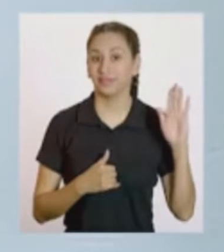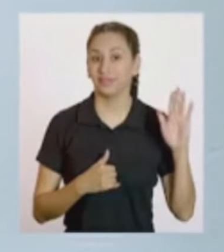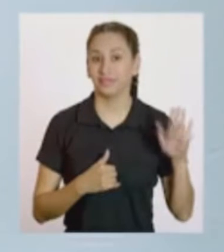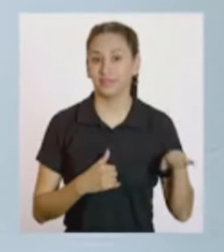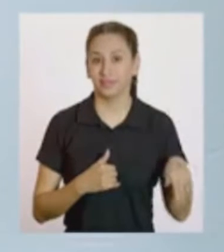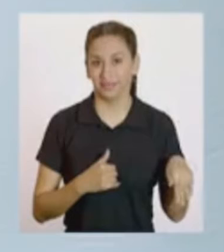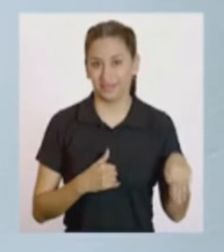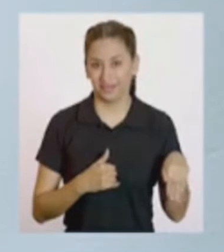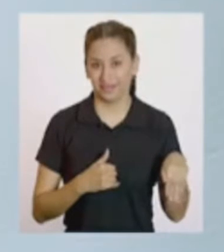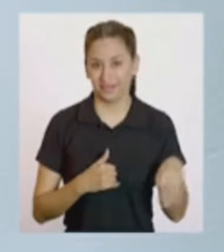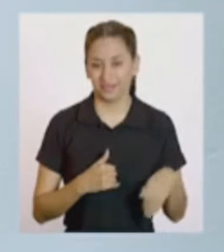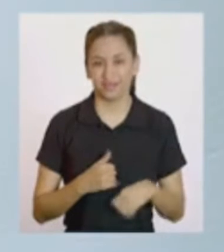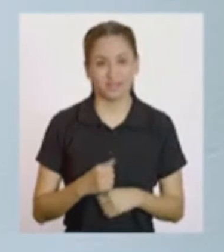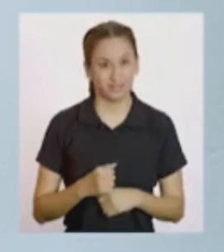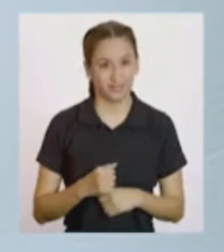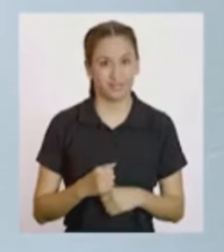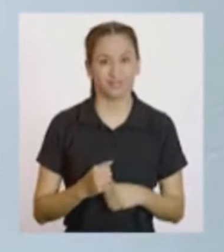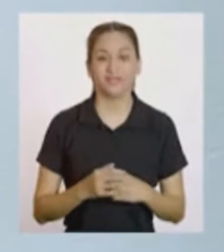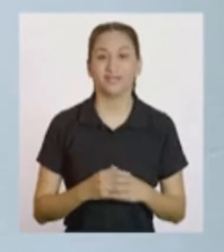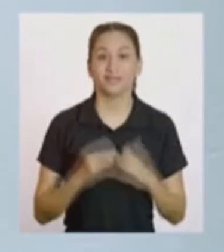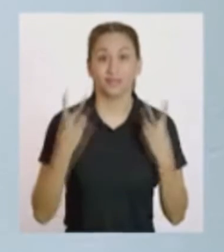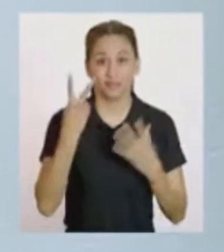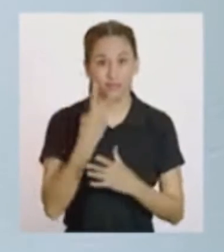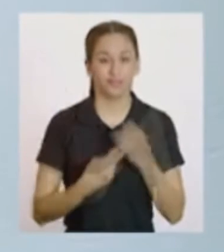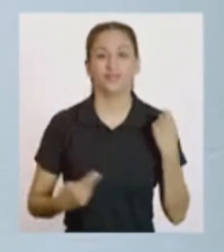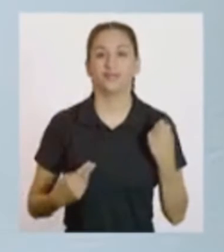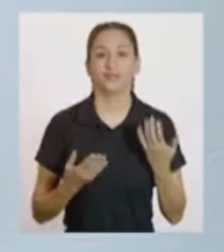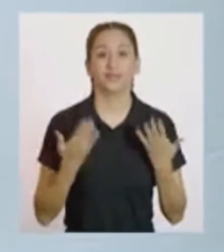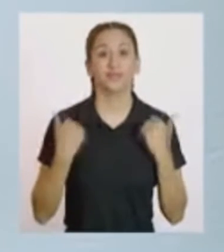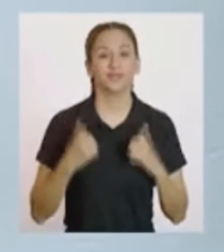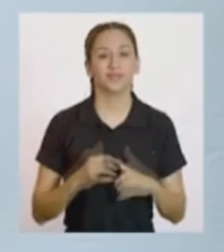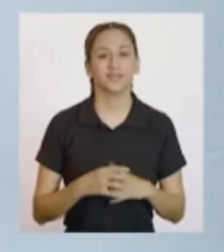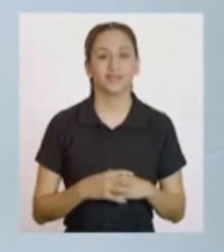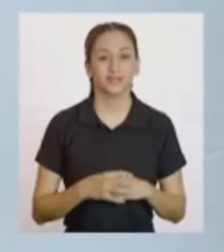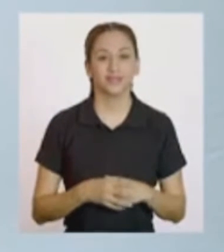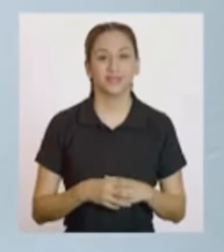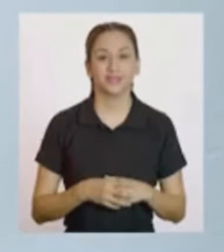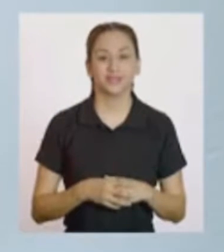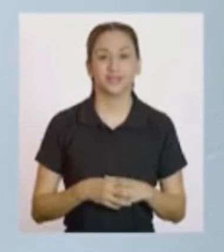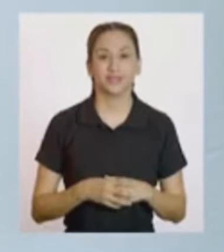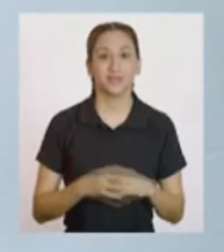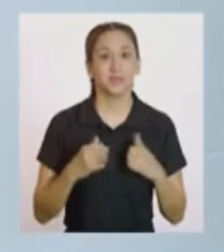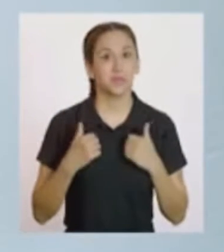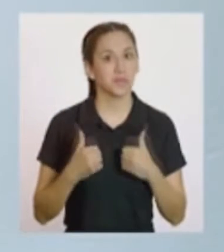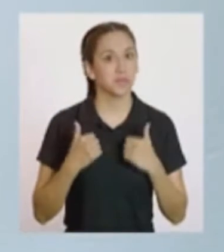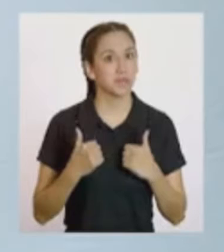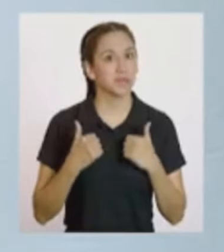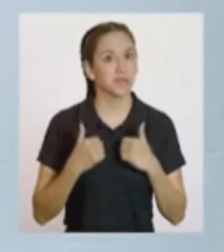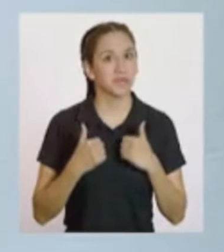brazo, y regresé. Ambos brazos. Hey, muy